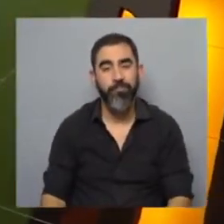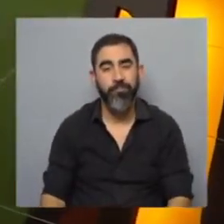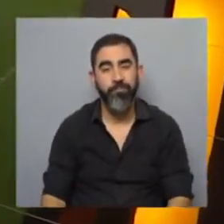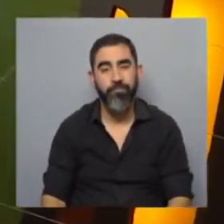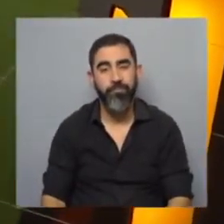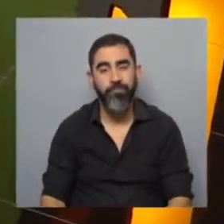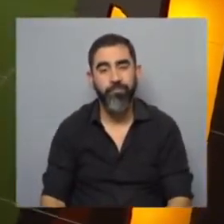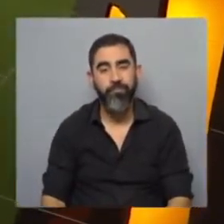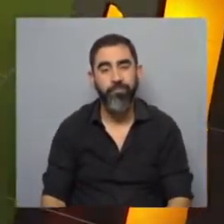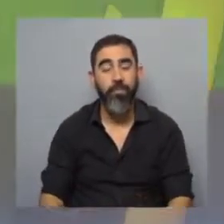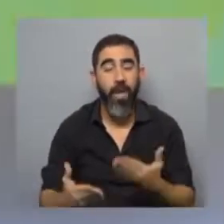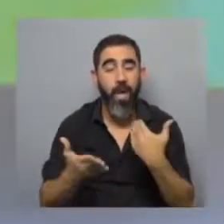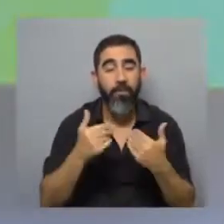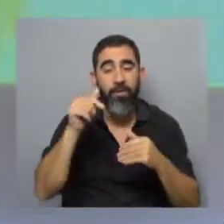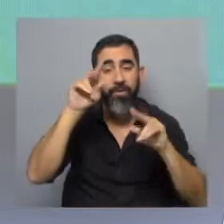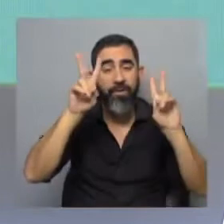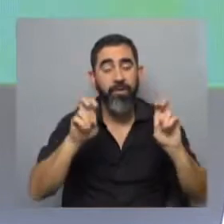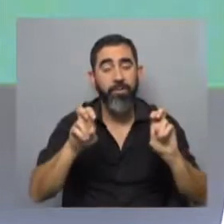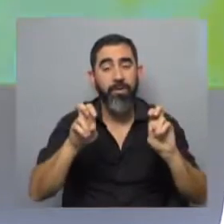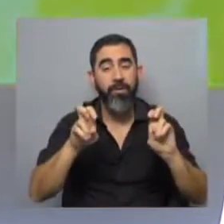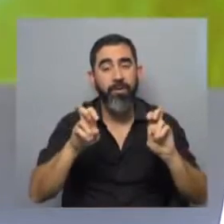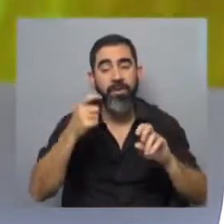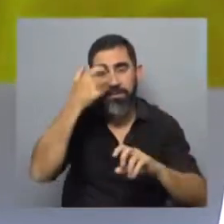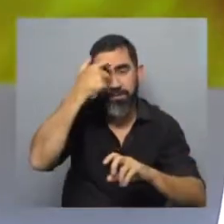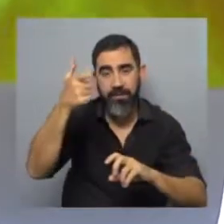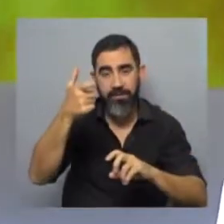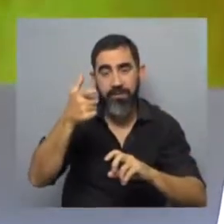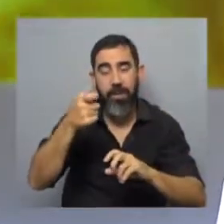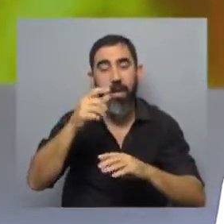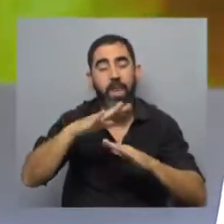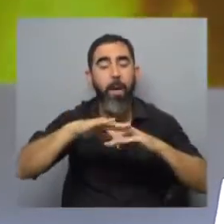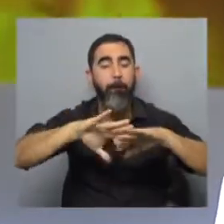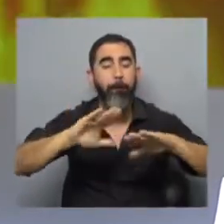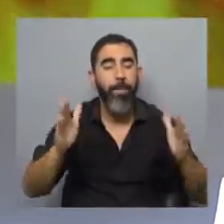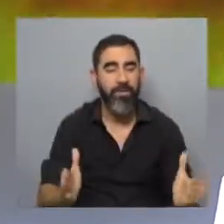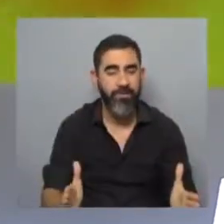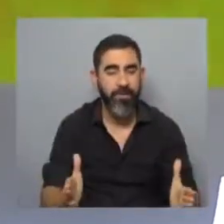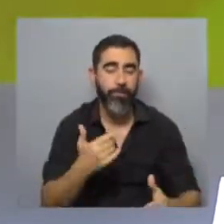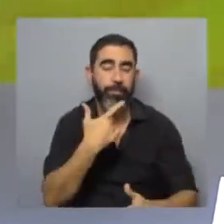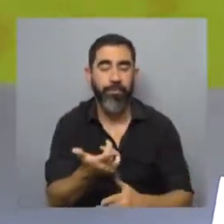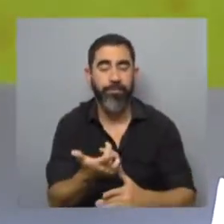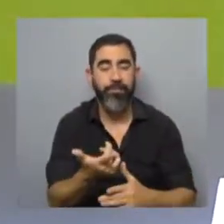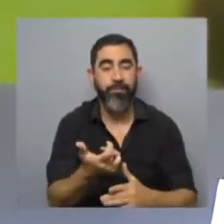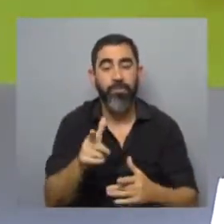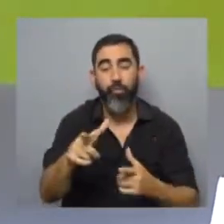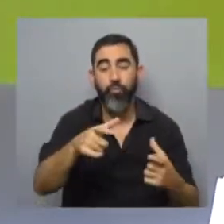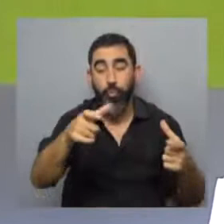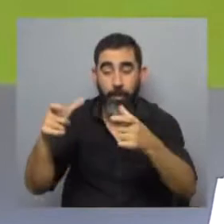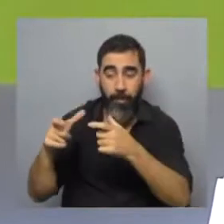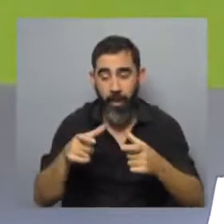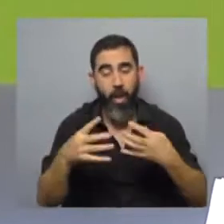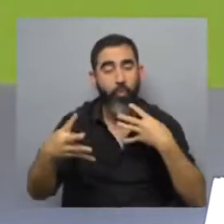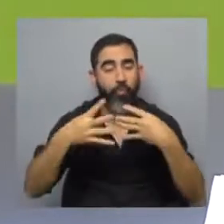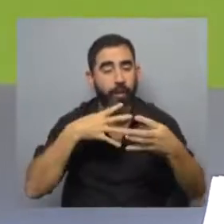menú, justamente natural. Vamos a hablar de ciencia en la mesa. Cuando uno va al supermercado, a la